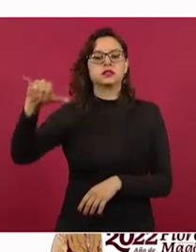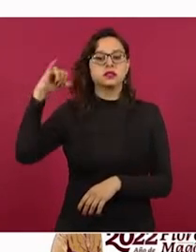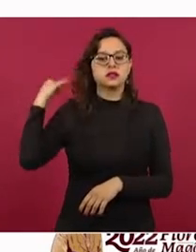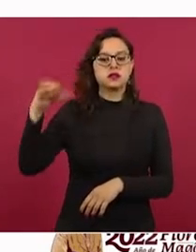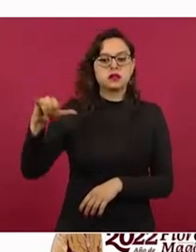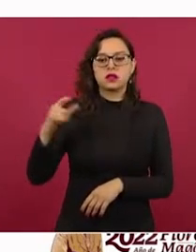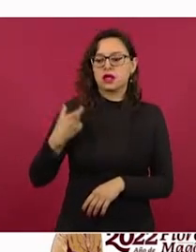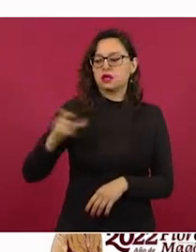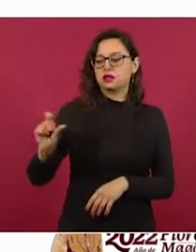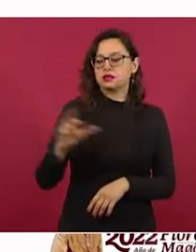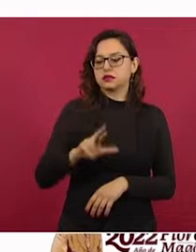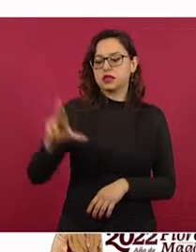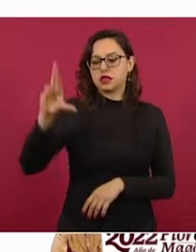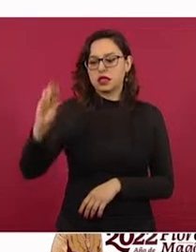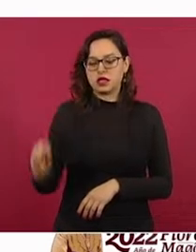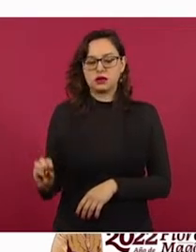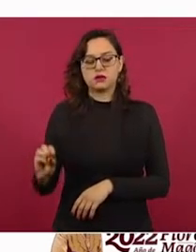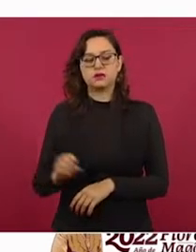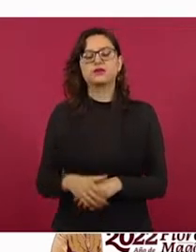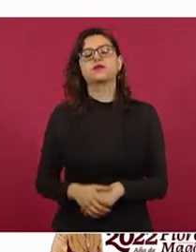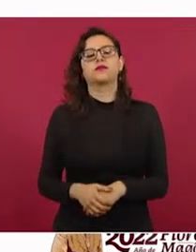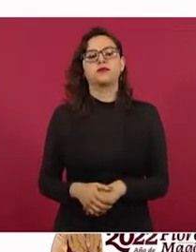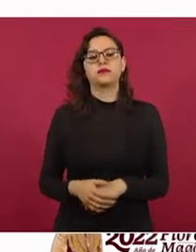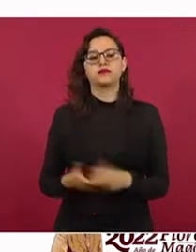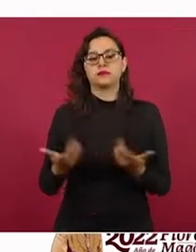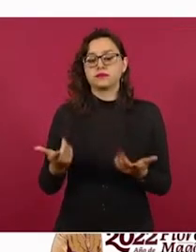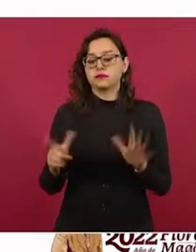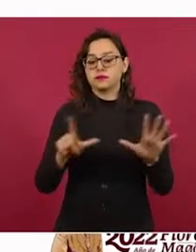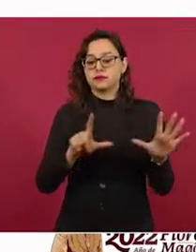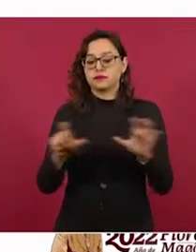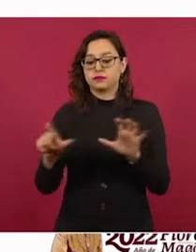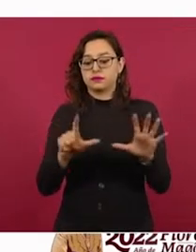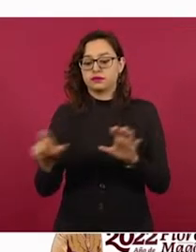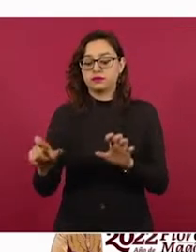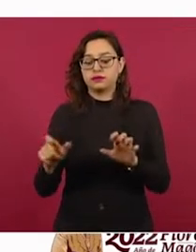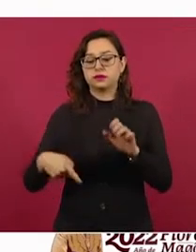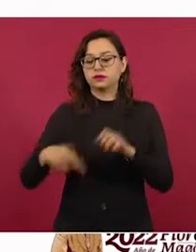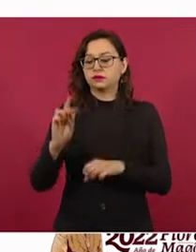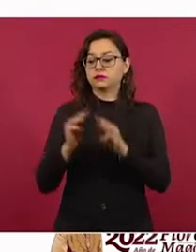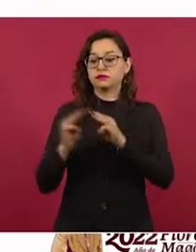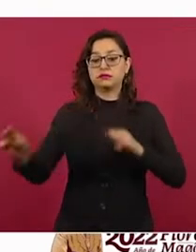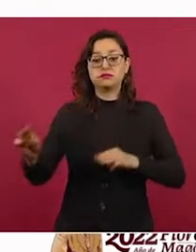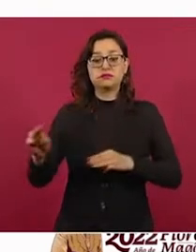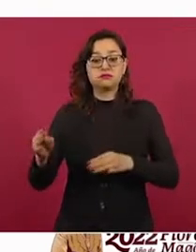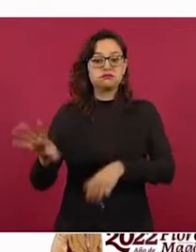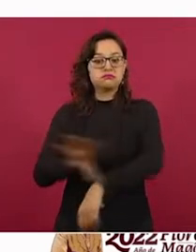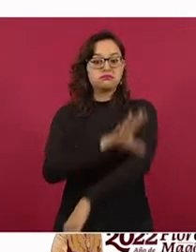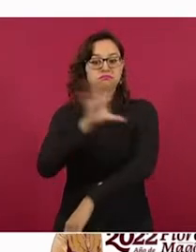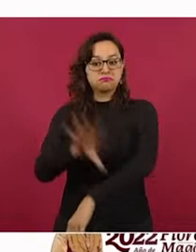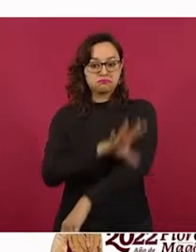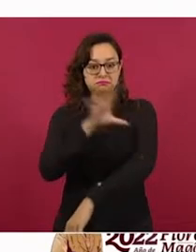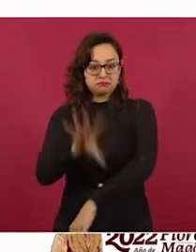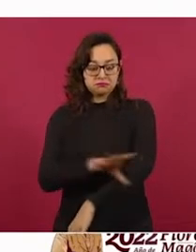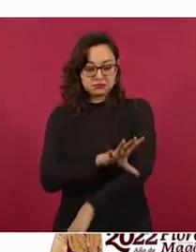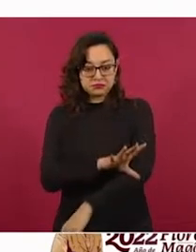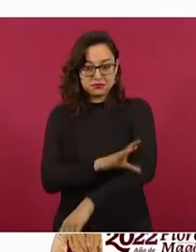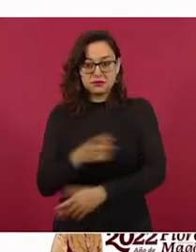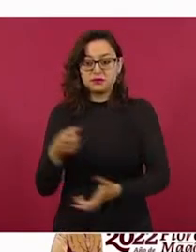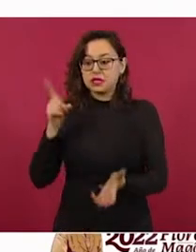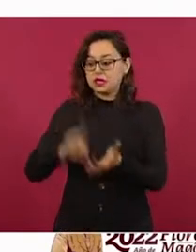y Quintana Roo. En 700 kilómetros será eléctrico. En su construcción se han generado